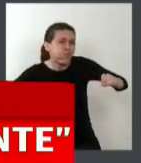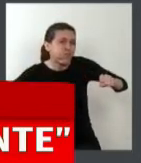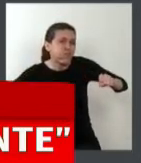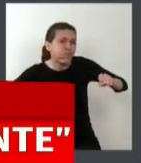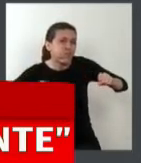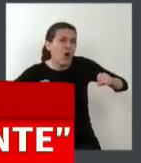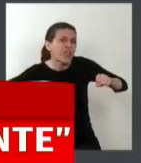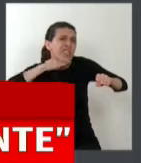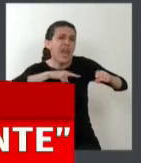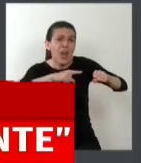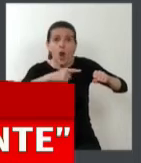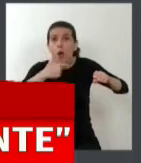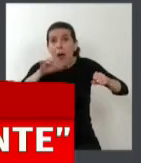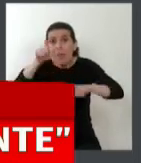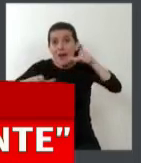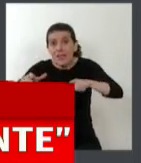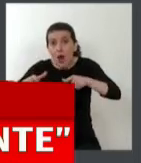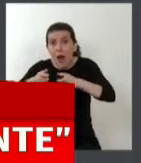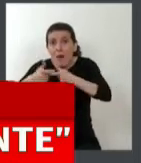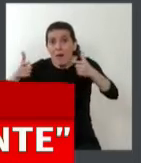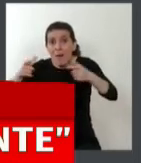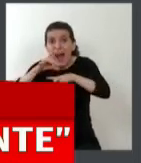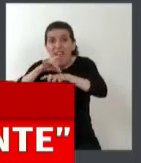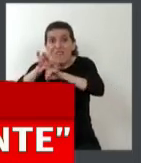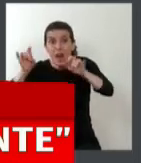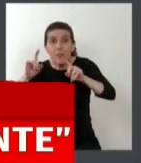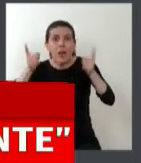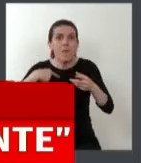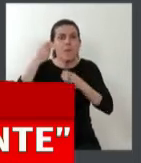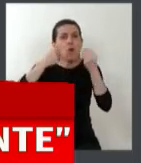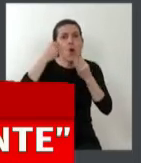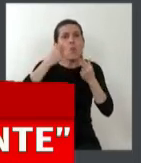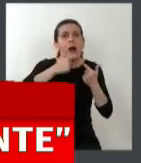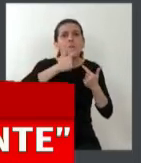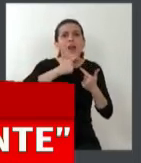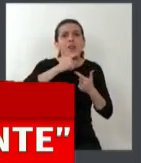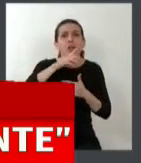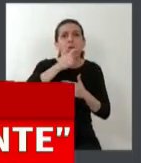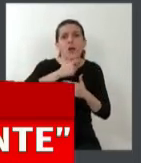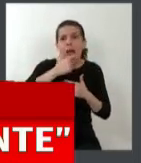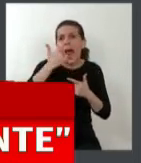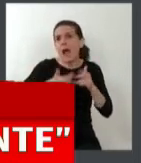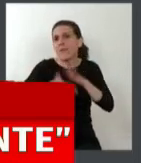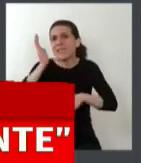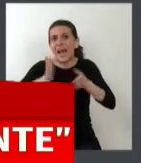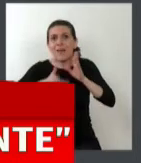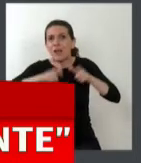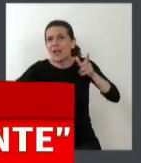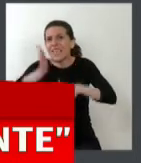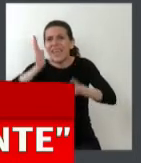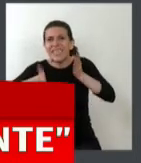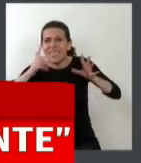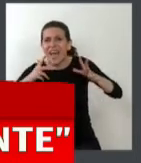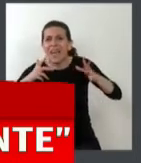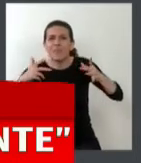casos. También nos preocupa Mendoza, donde la circulación y los contagios